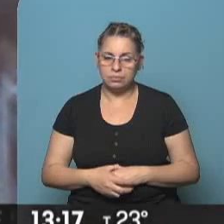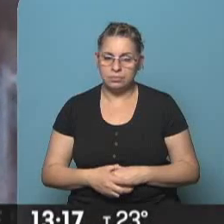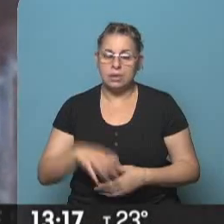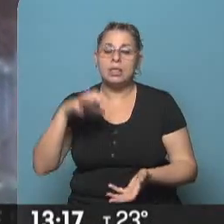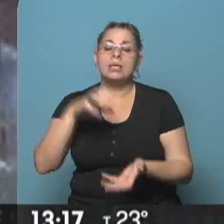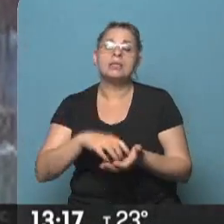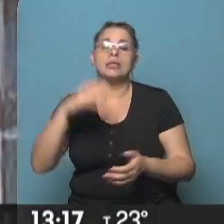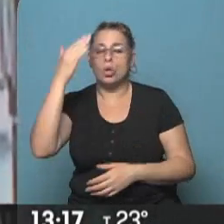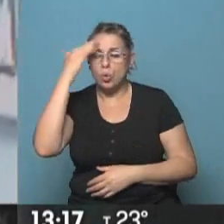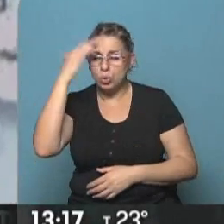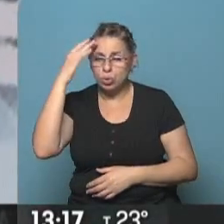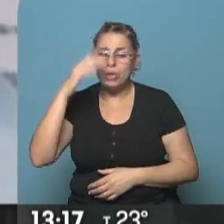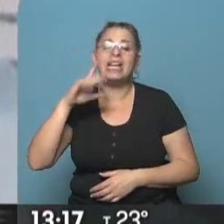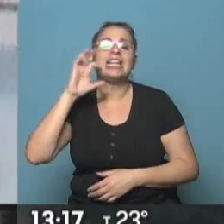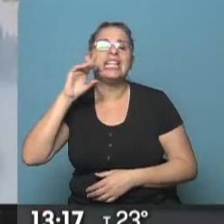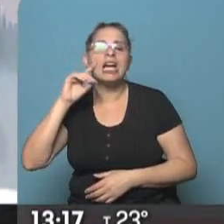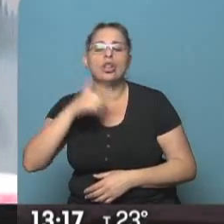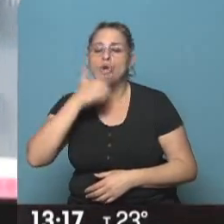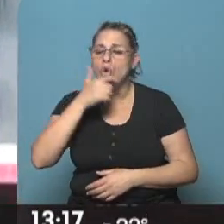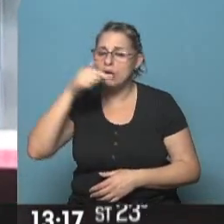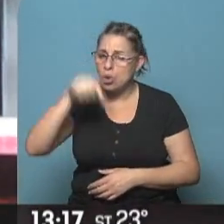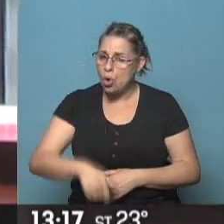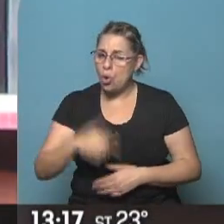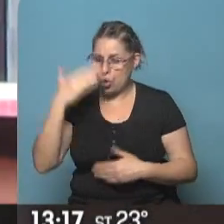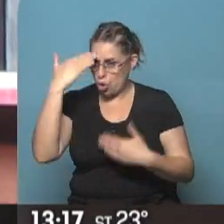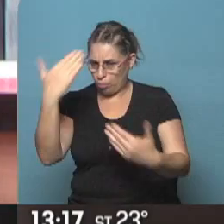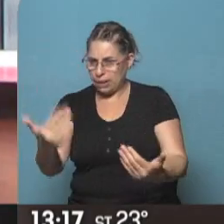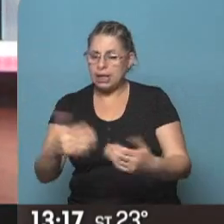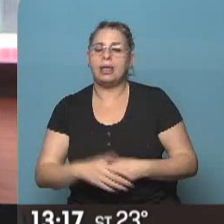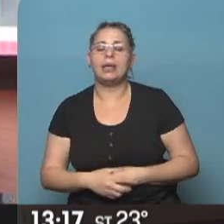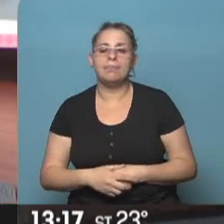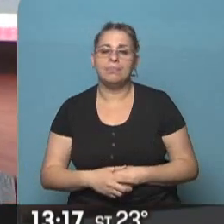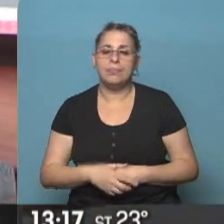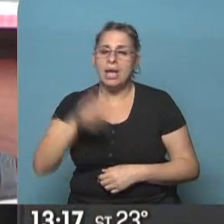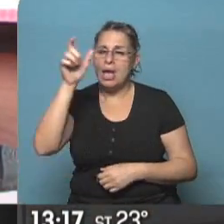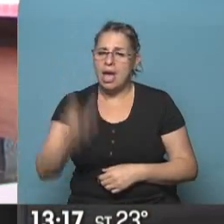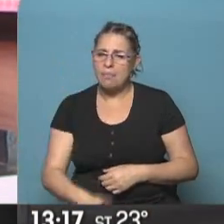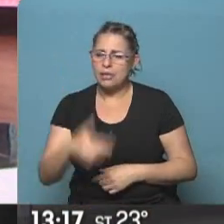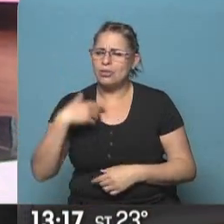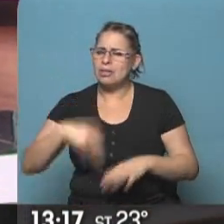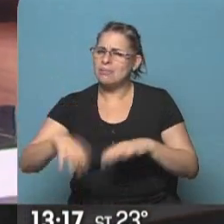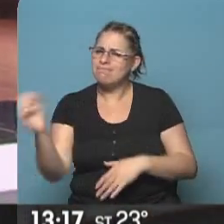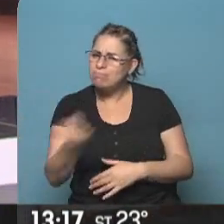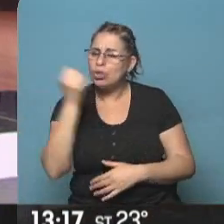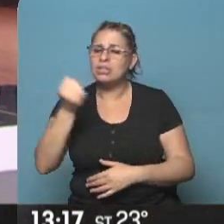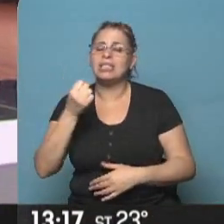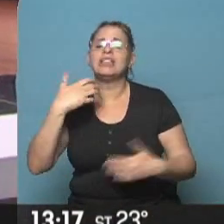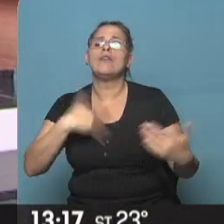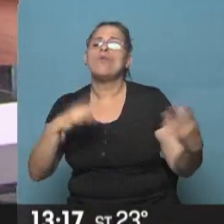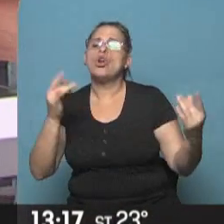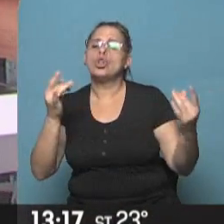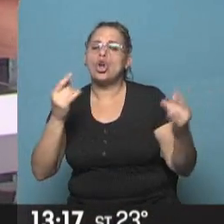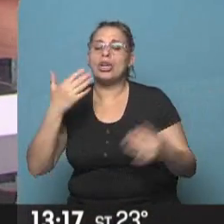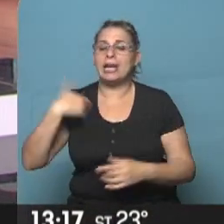El Centro Cultural Ricardo Rojas estará brindándole hoy un merecidísimo homenaje a uno de los próceres del folclore argentino. Hablamos de